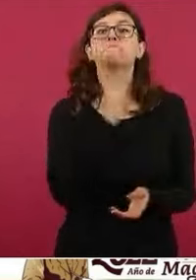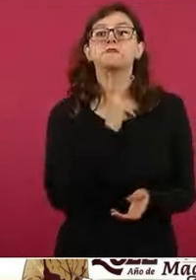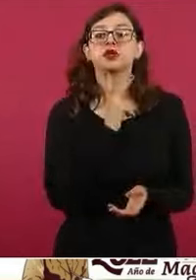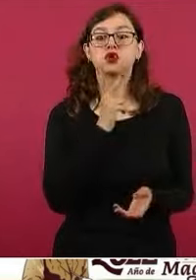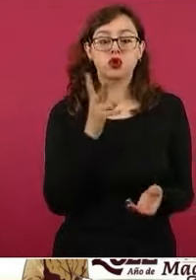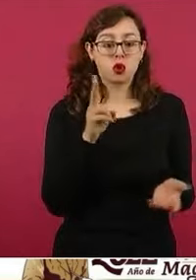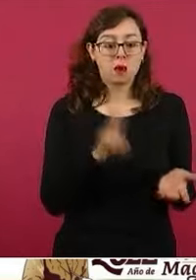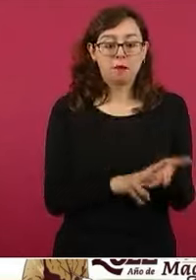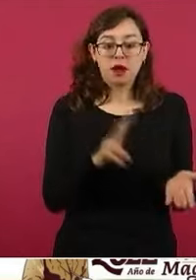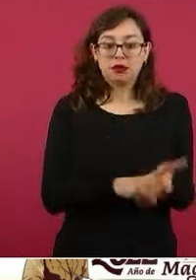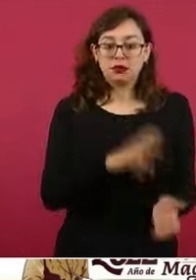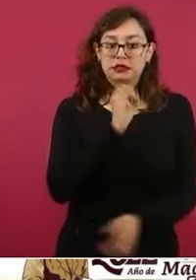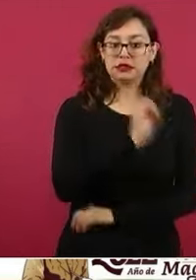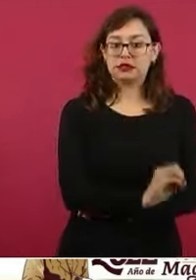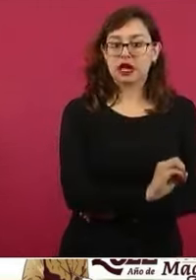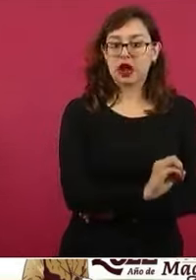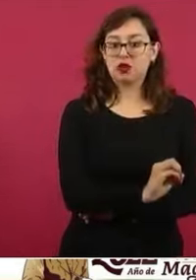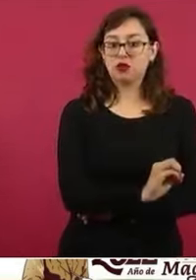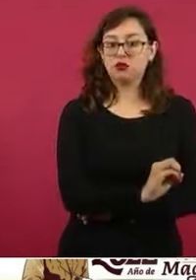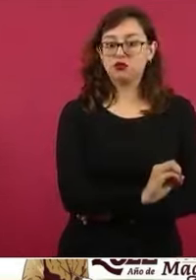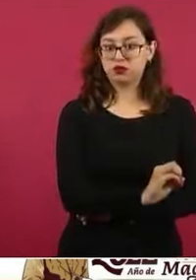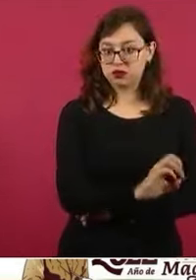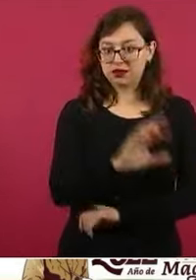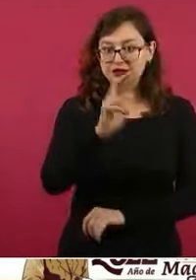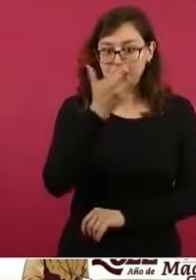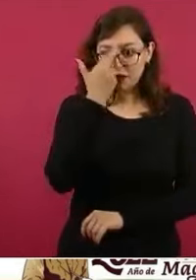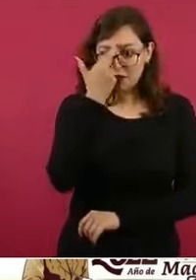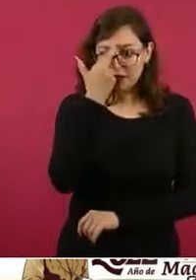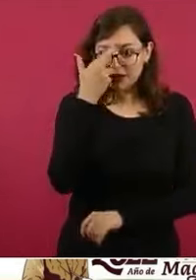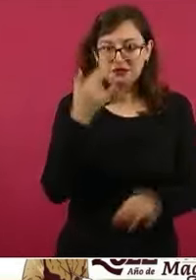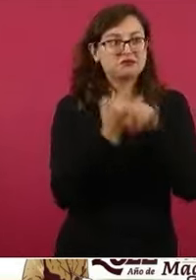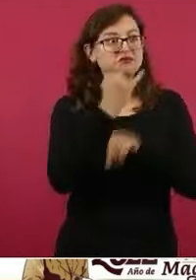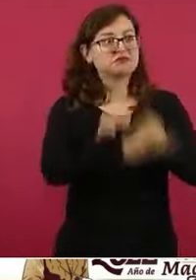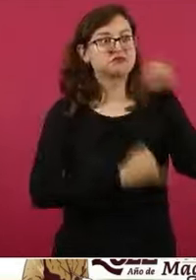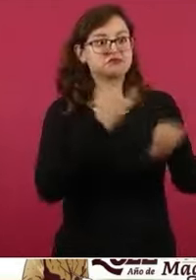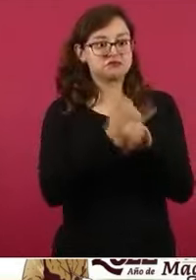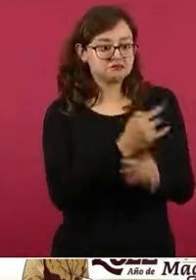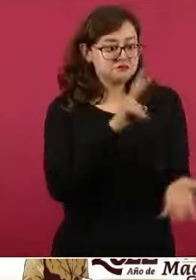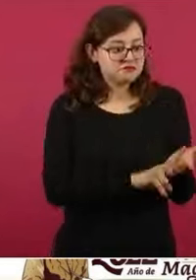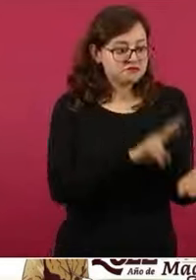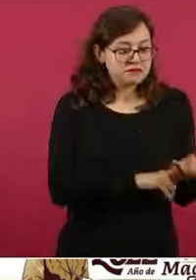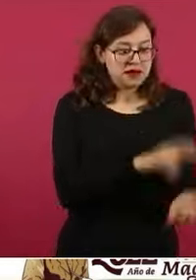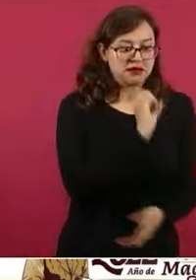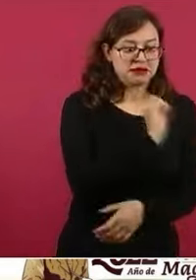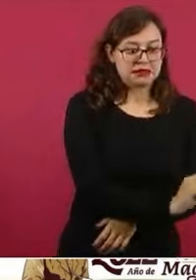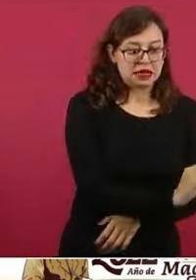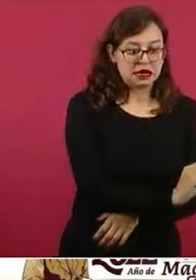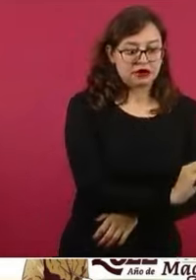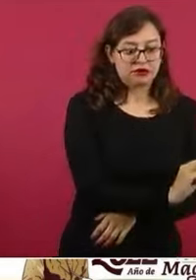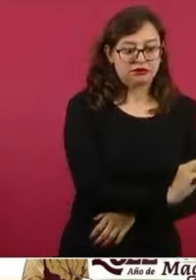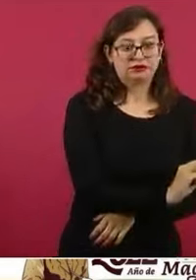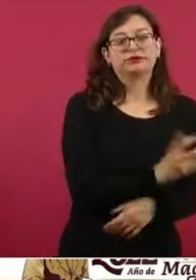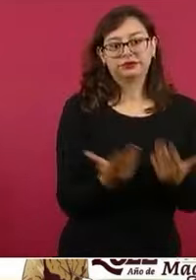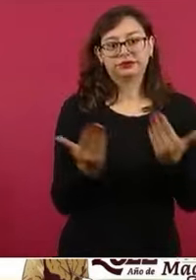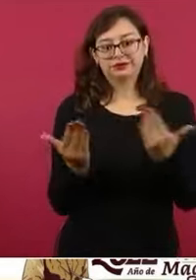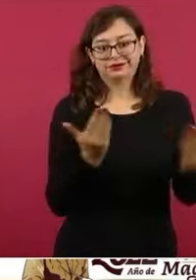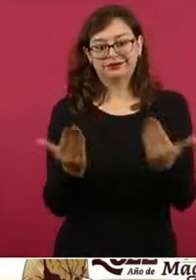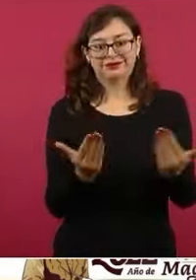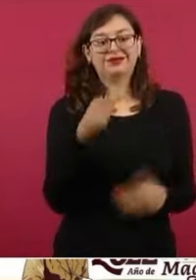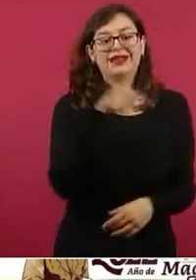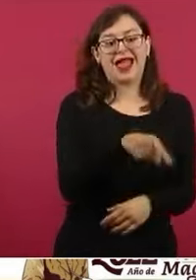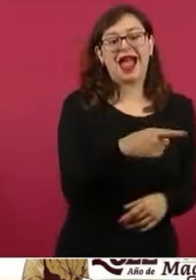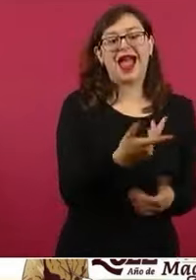vendió, obviamente, a ese precio, pero el precio en el mercado internacional fue cero. Entonces, si comparamos los precios de los combustibles con